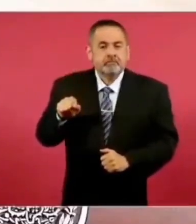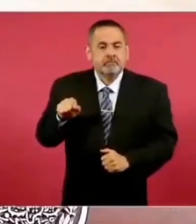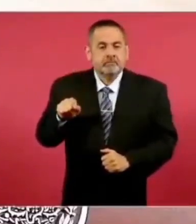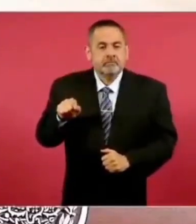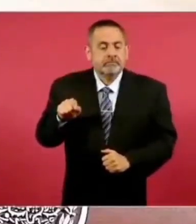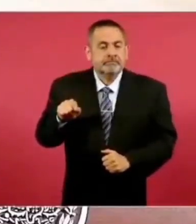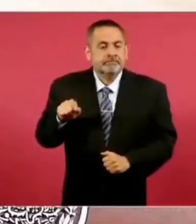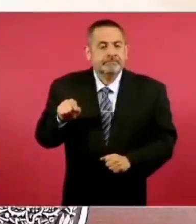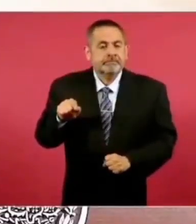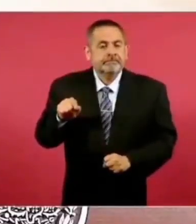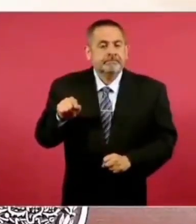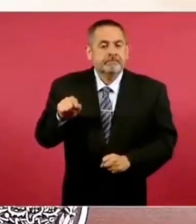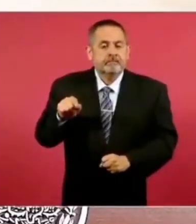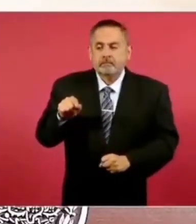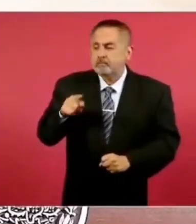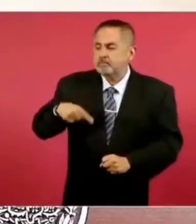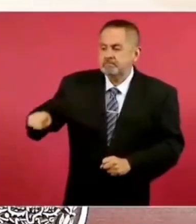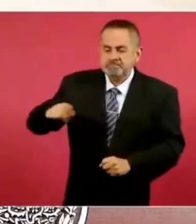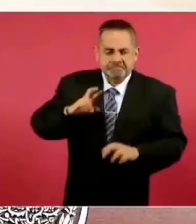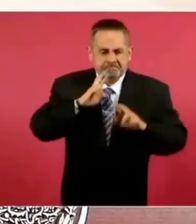no tenía cómo